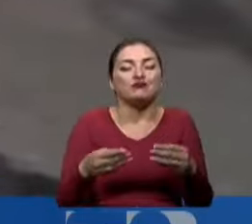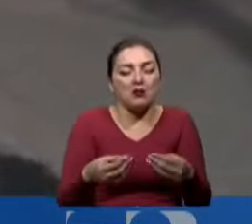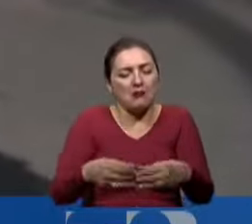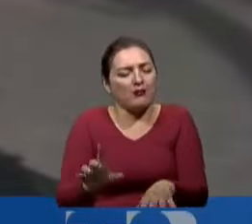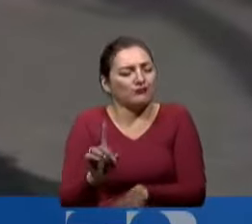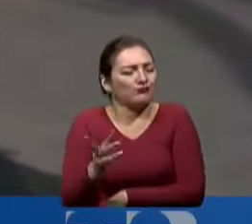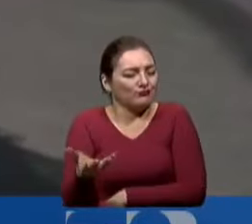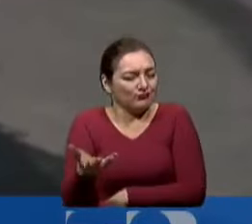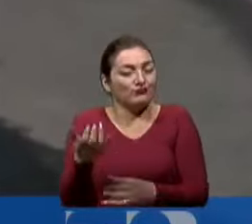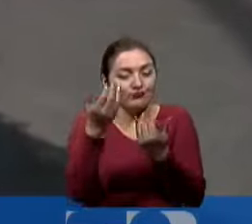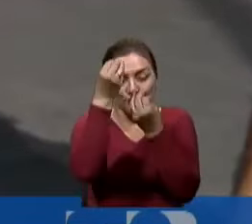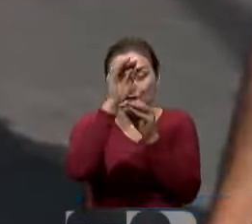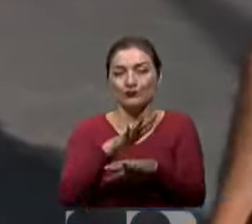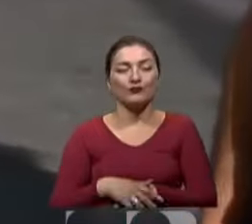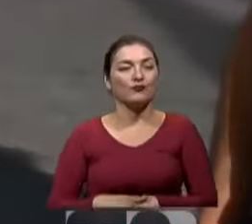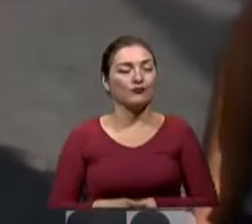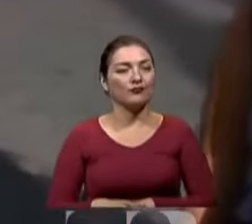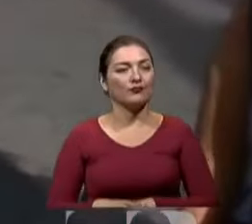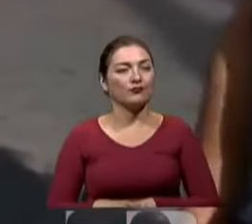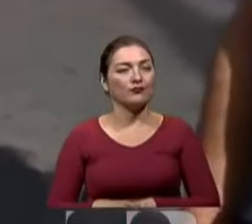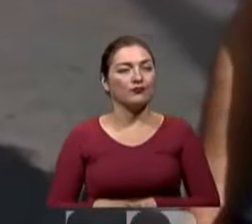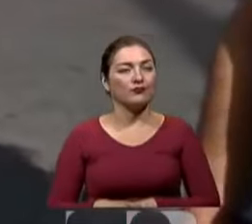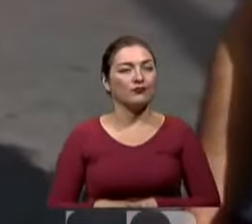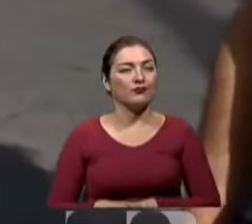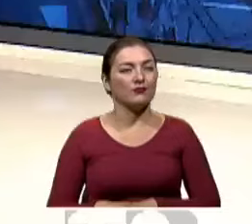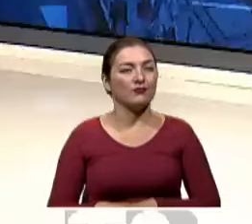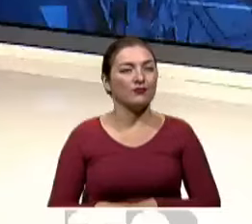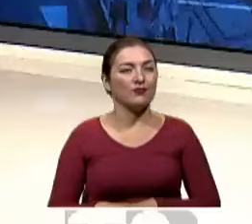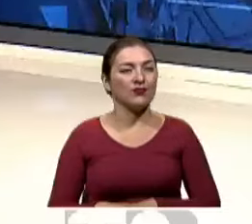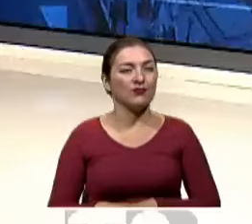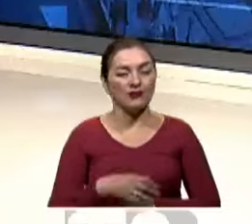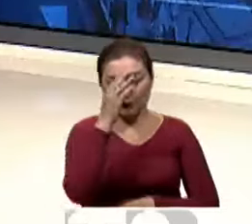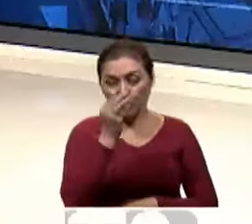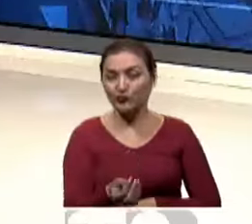desperdiciando. Es la información que les contamos a esta hora de la mañana. Ustedes continúan con más. Un buen día.